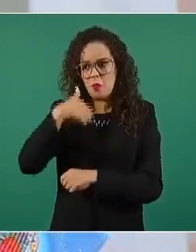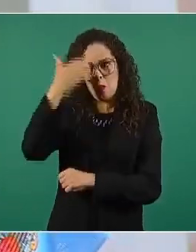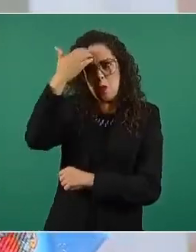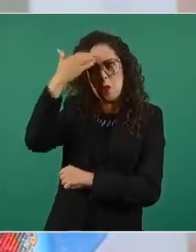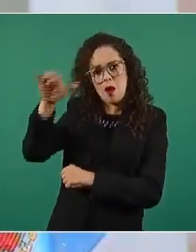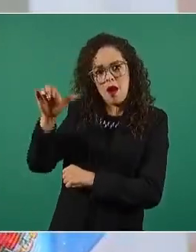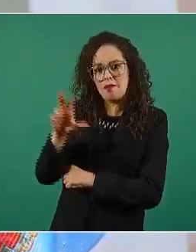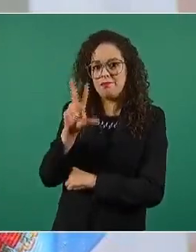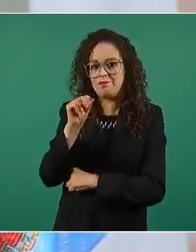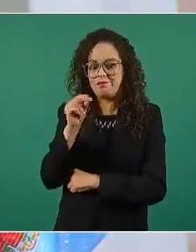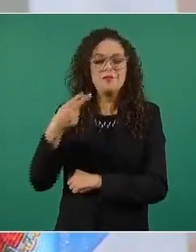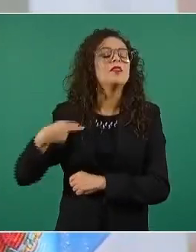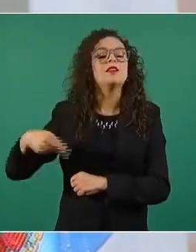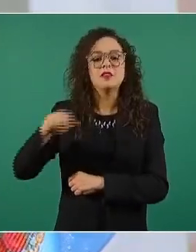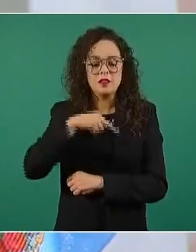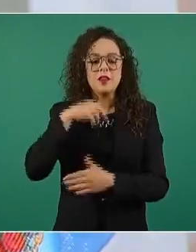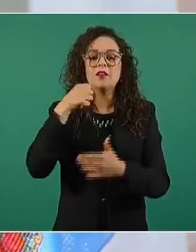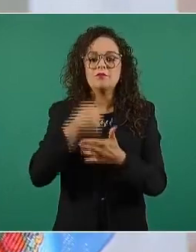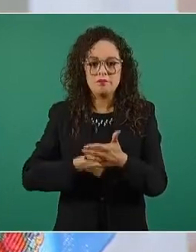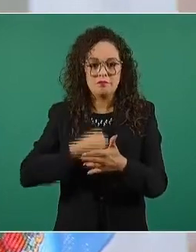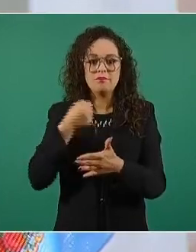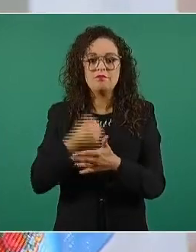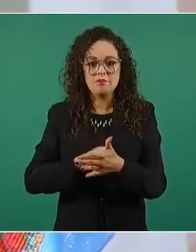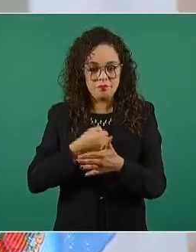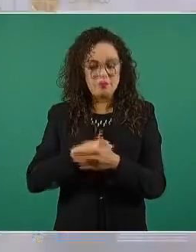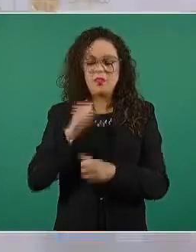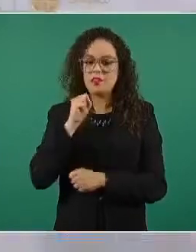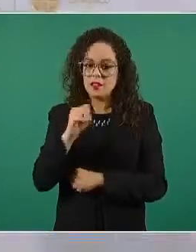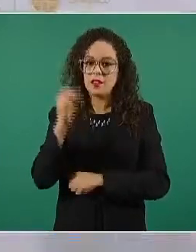hacerlo mejor, vamos a florecer y vamos a prosperar.